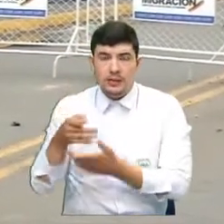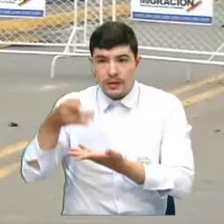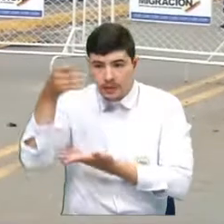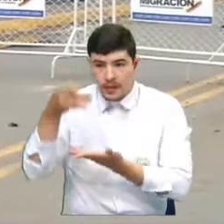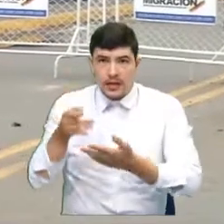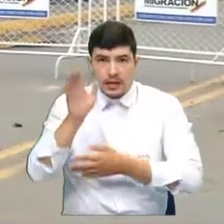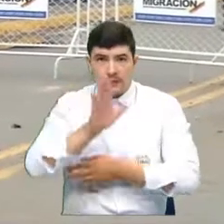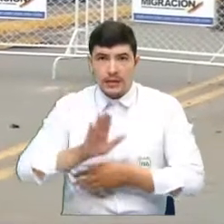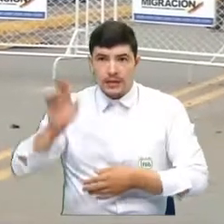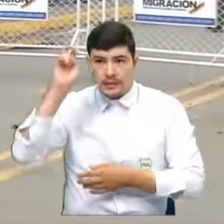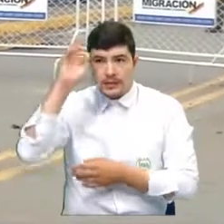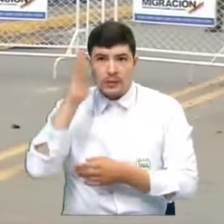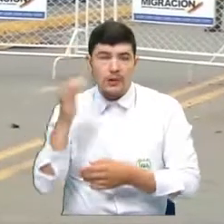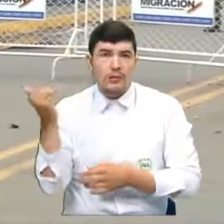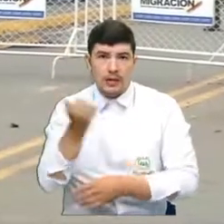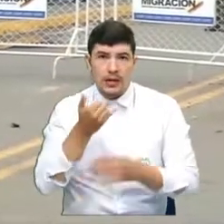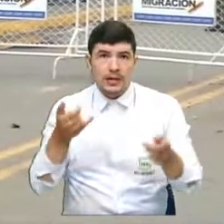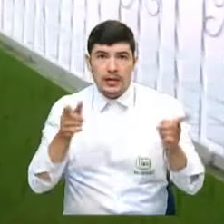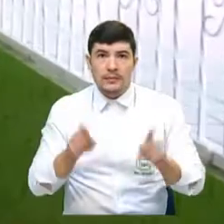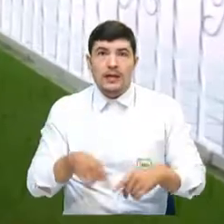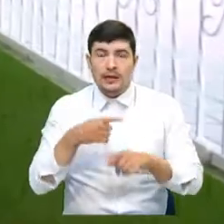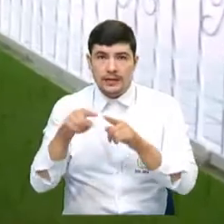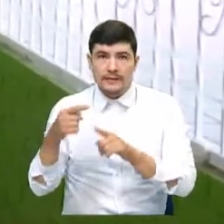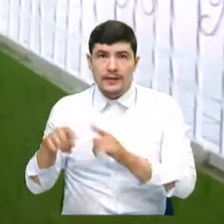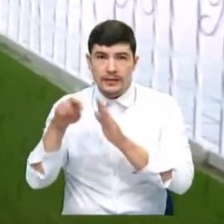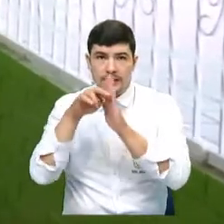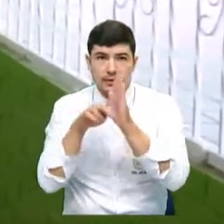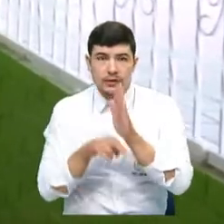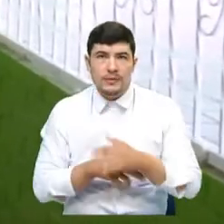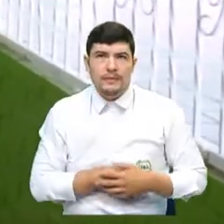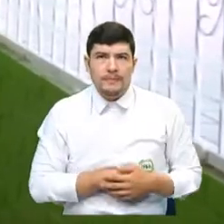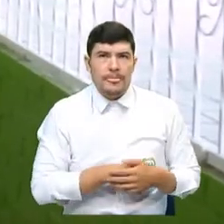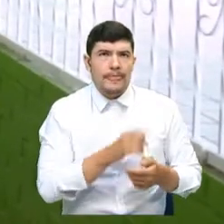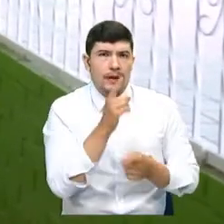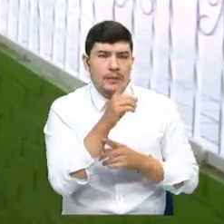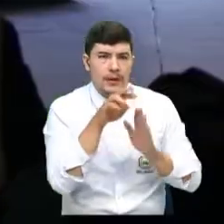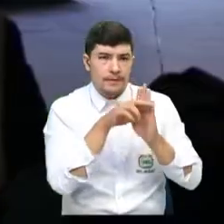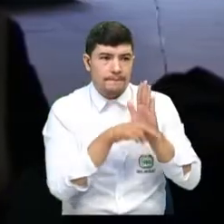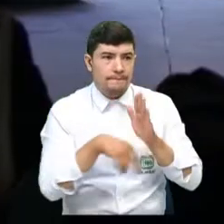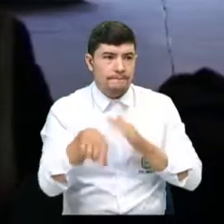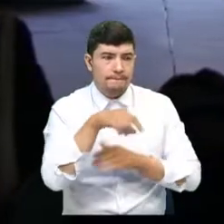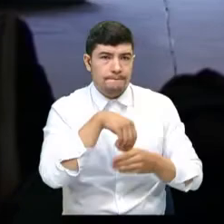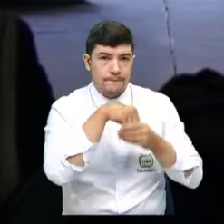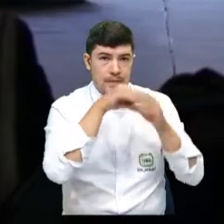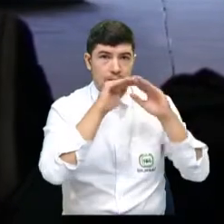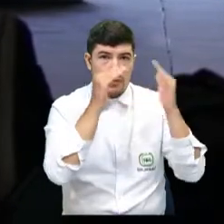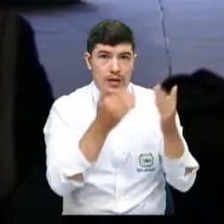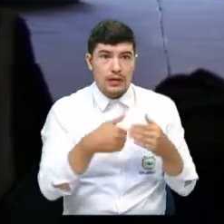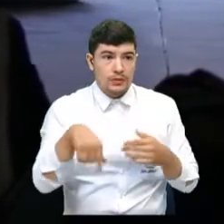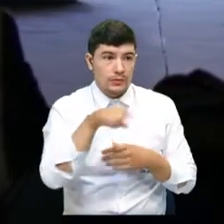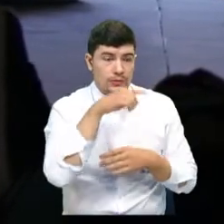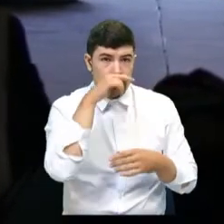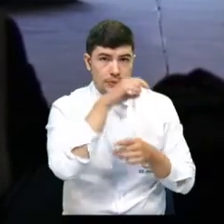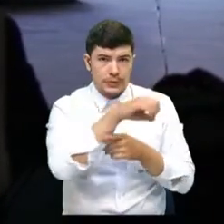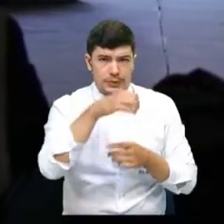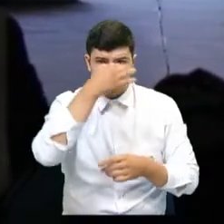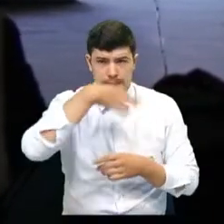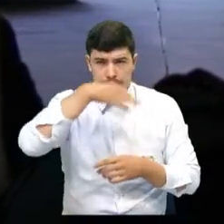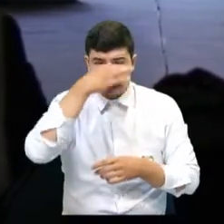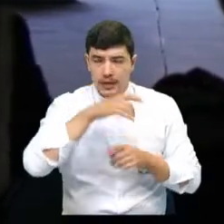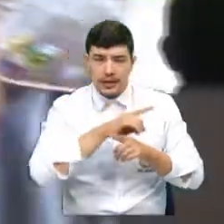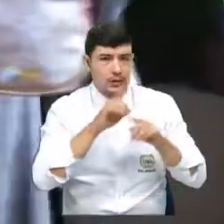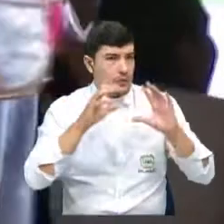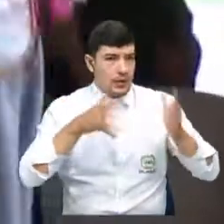también han tomado medidas una de las medidas que se deberán tomar en los colegios es que los niños con gripa no asistan a